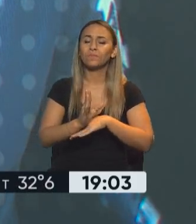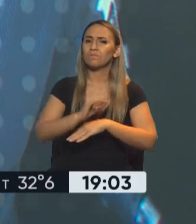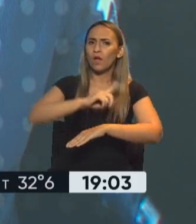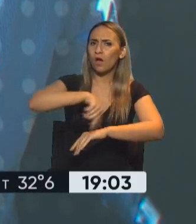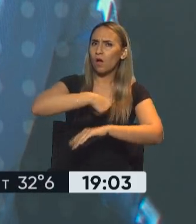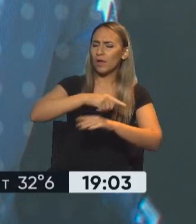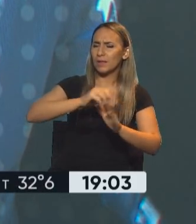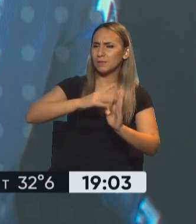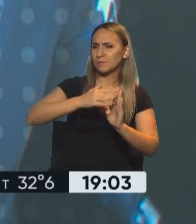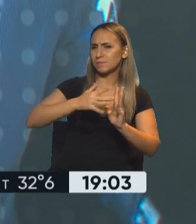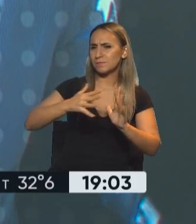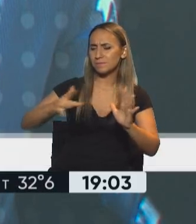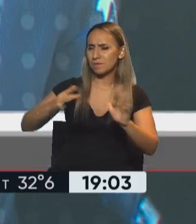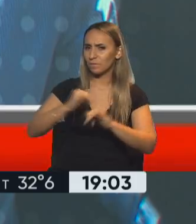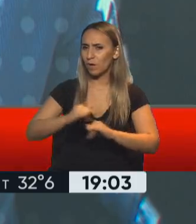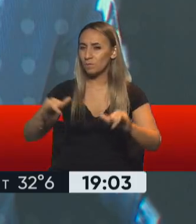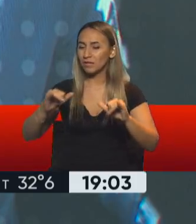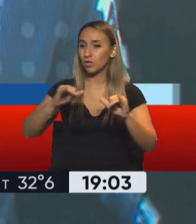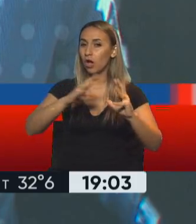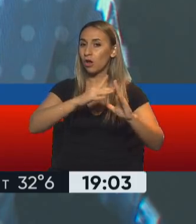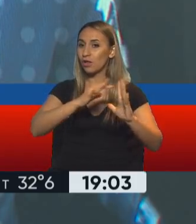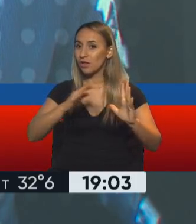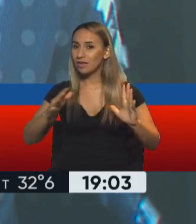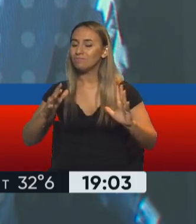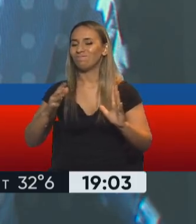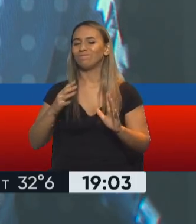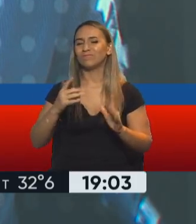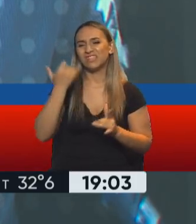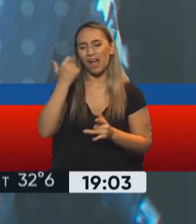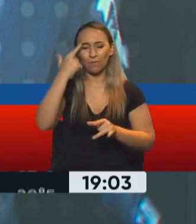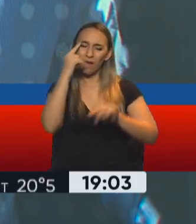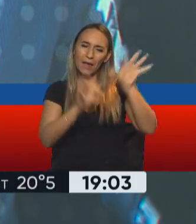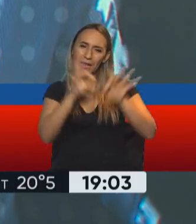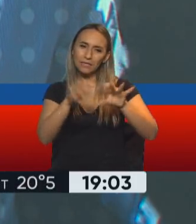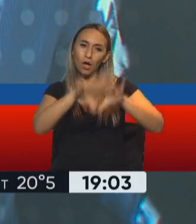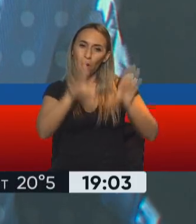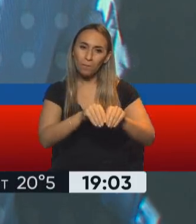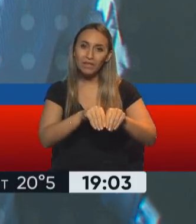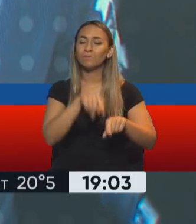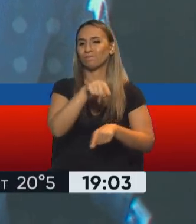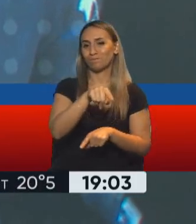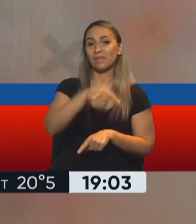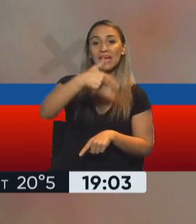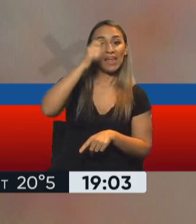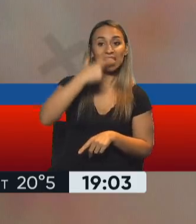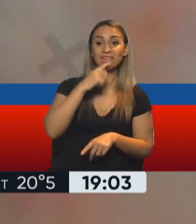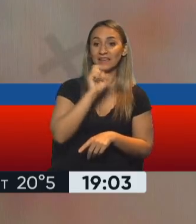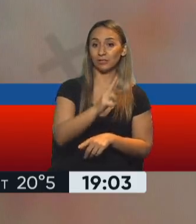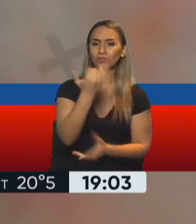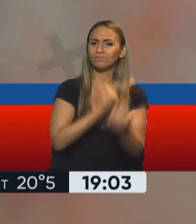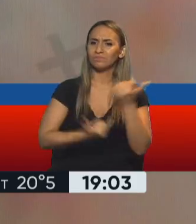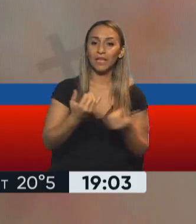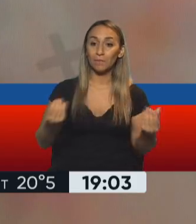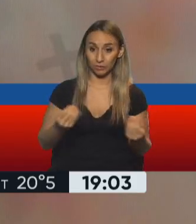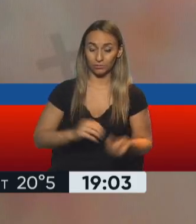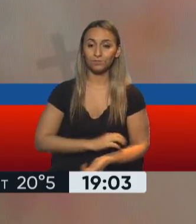a ser procesada de manera distinta y nosotros tenemos al gran especialista, que es Néstor Espósito, que les va a explicar qué es lo que pasó. ¿Arrancamos, Néstor? Arrancamos.